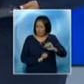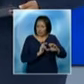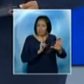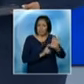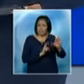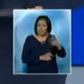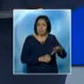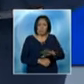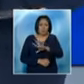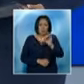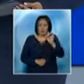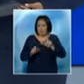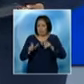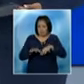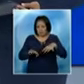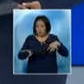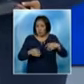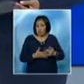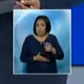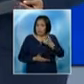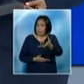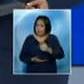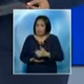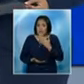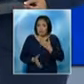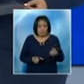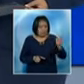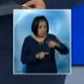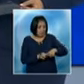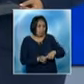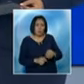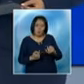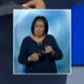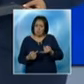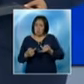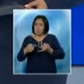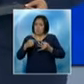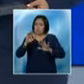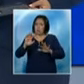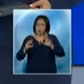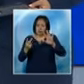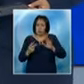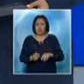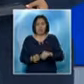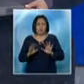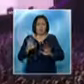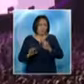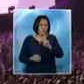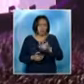personas. El concierto benéfico One Love contó con la participación de más de una docena de artistas.